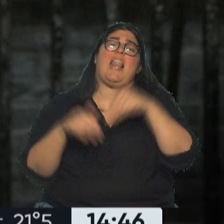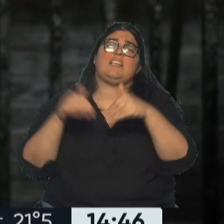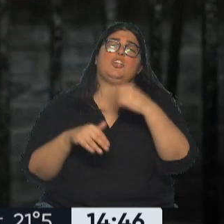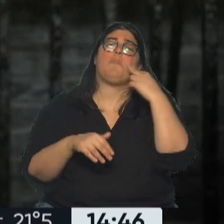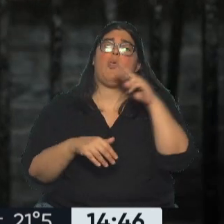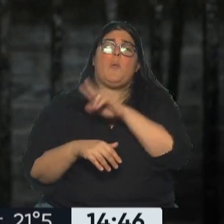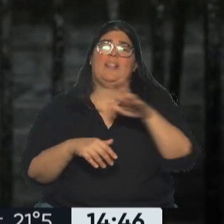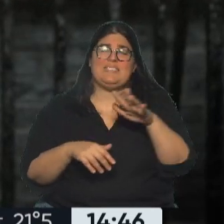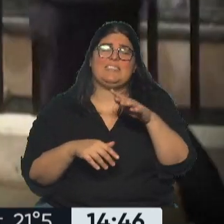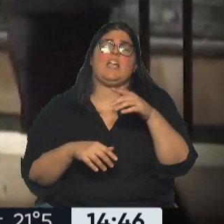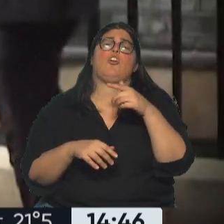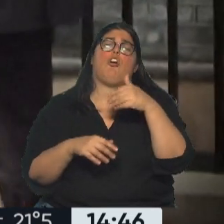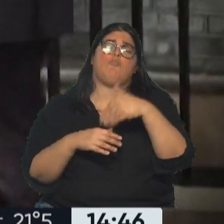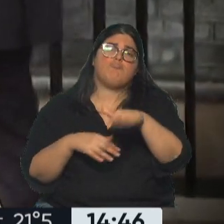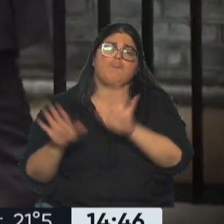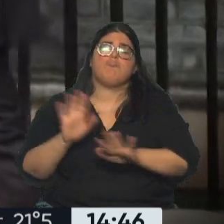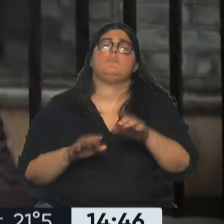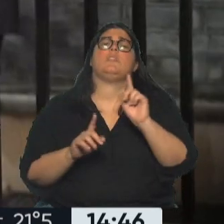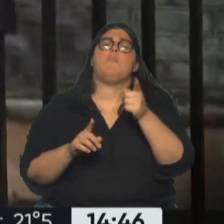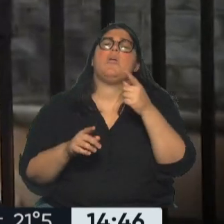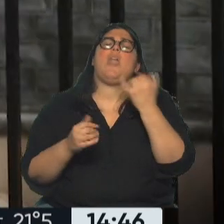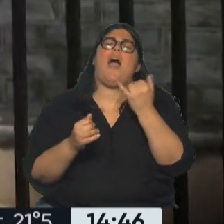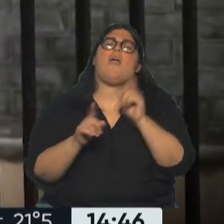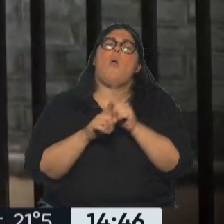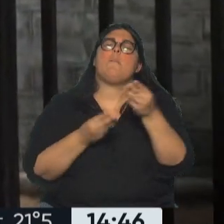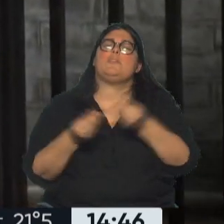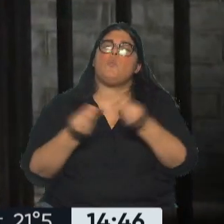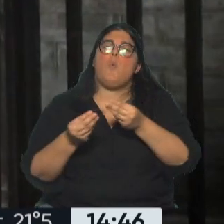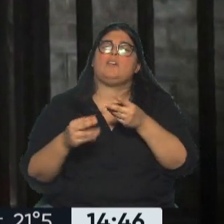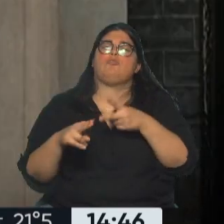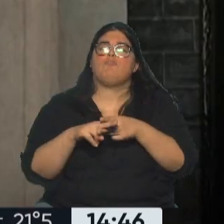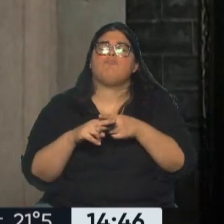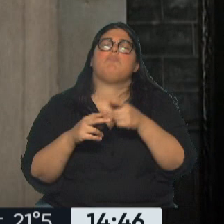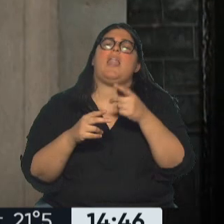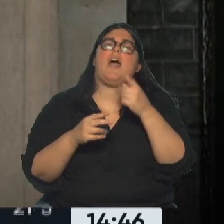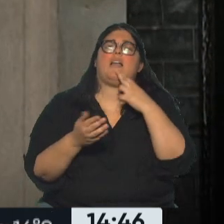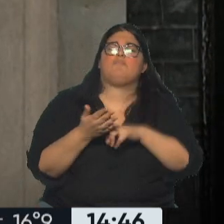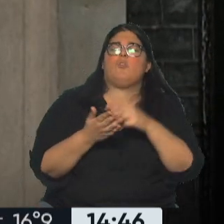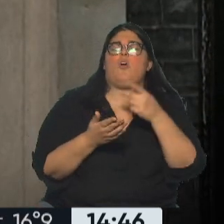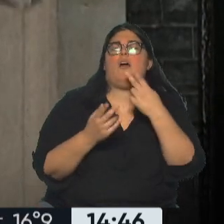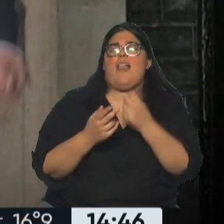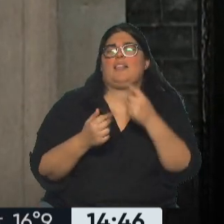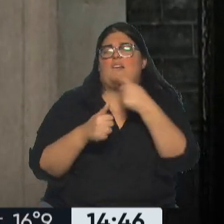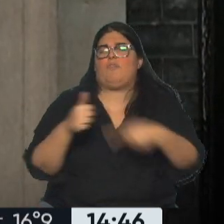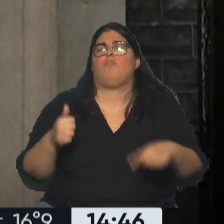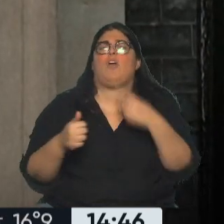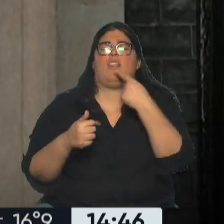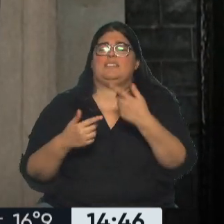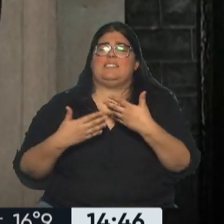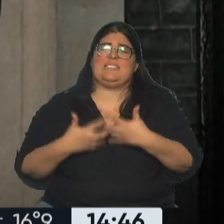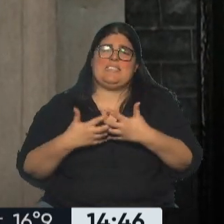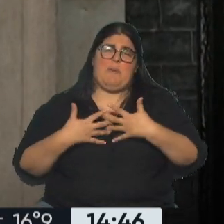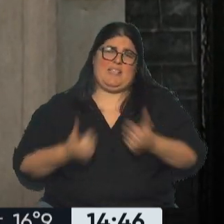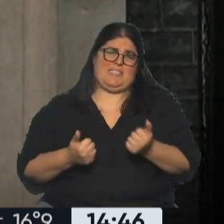un recorte en los impuestos, controles para frenar la escalada en las tarifas eléctricas y el fortalecimiento del sistema de salud